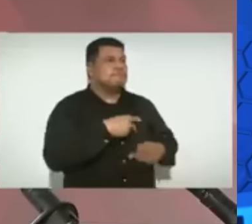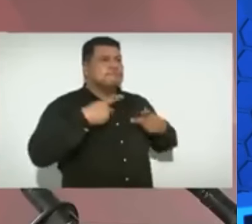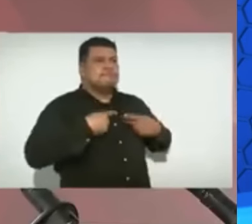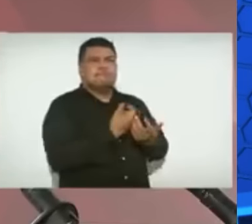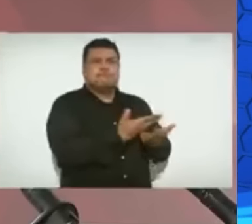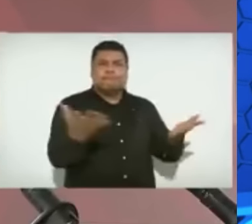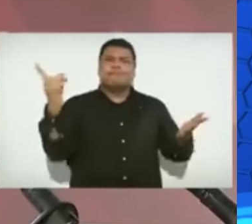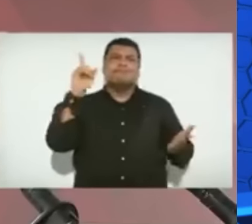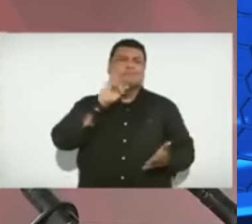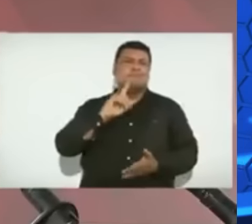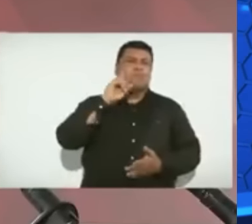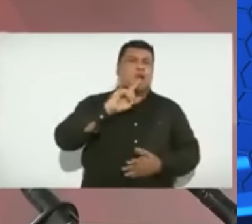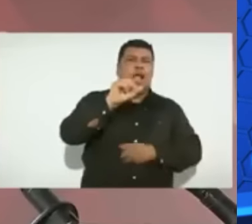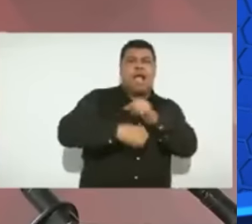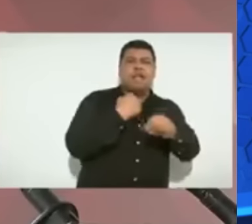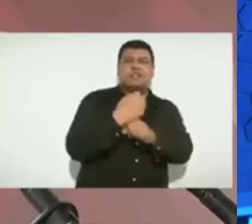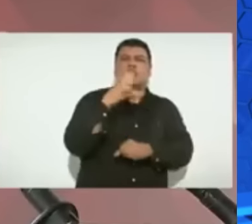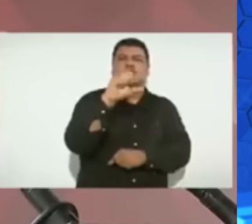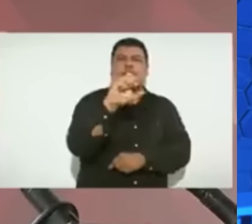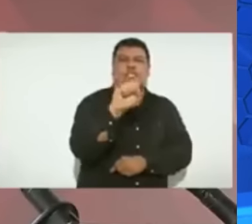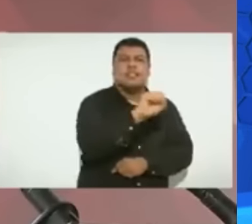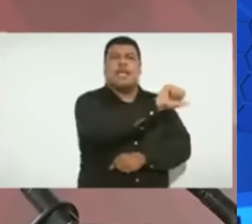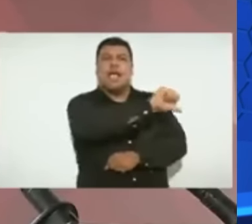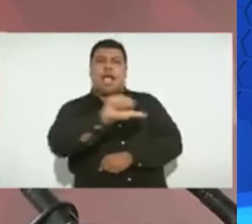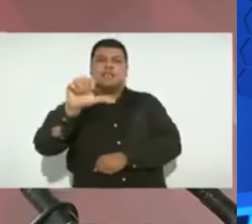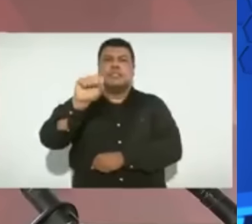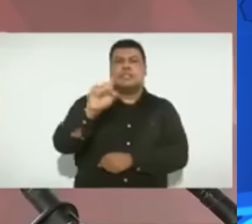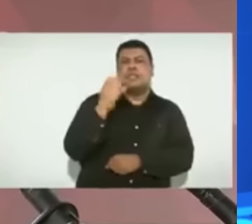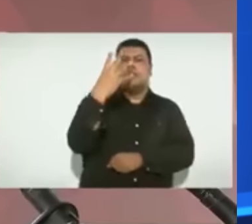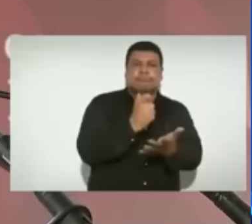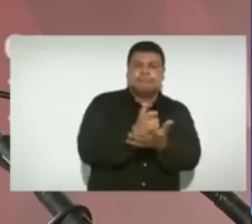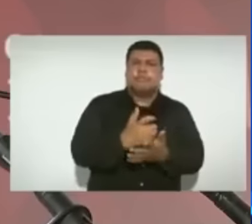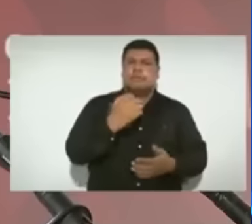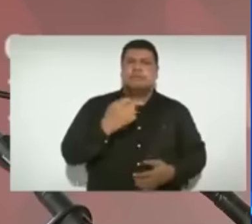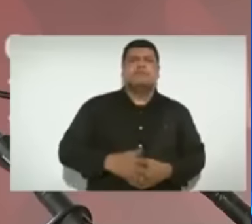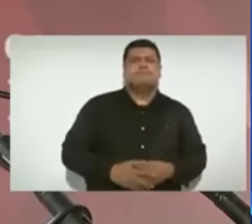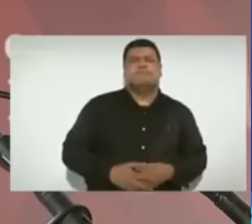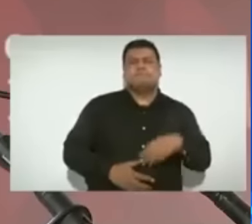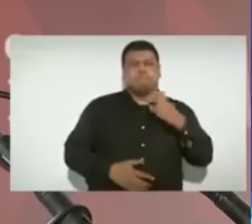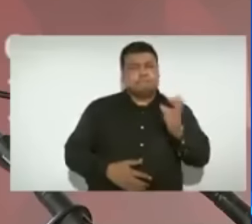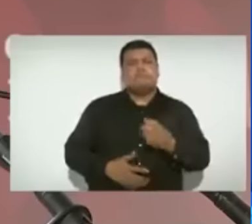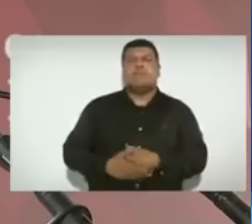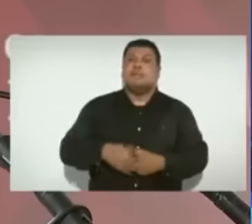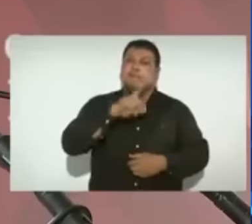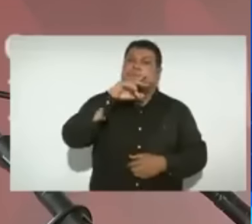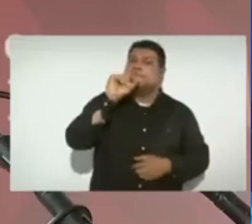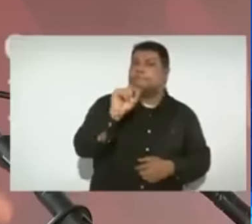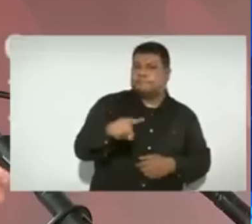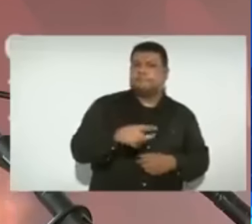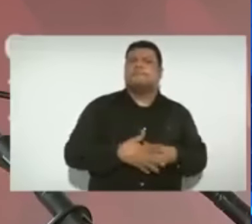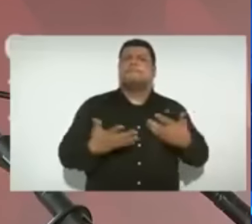las mujeres de 60 a 64 años de edad. Y además,